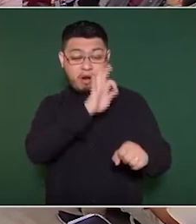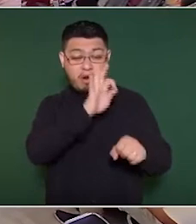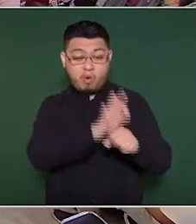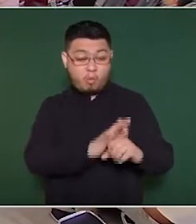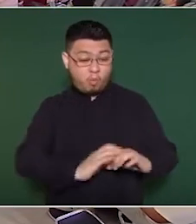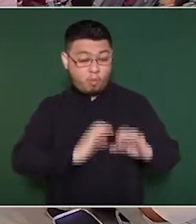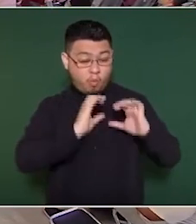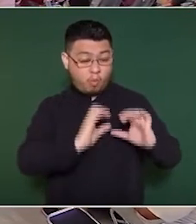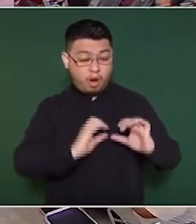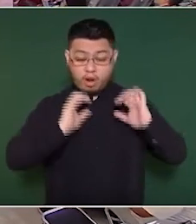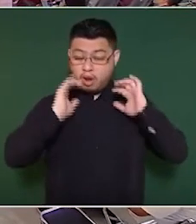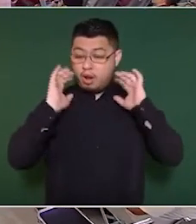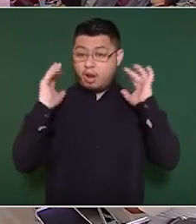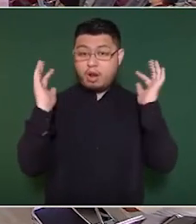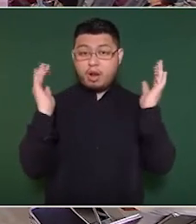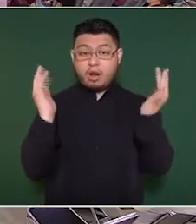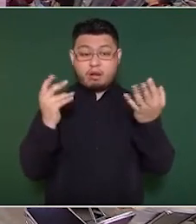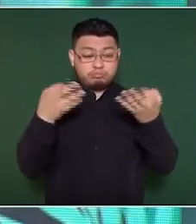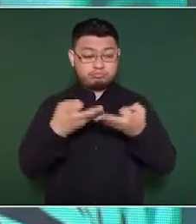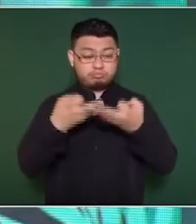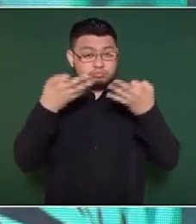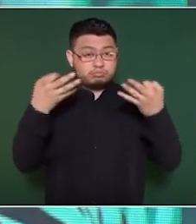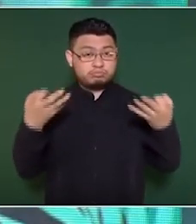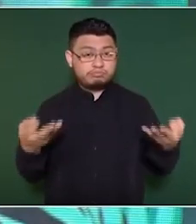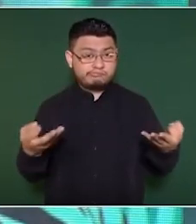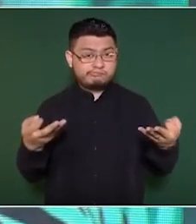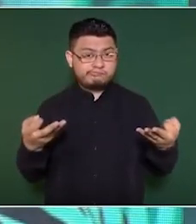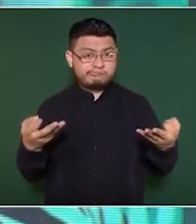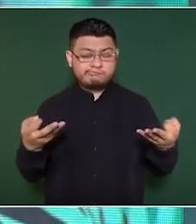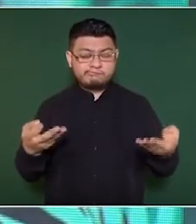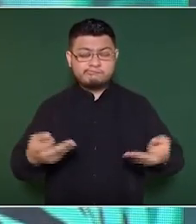pararnos, que no se hiciera la obra.